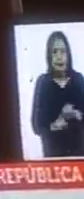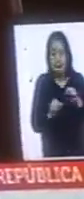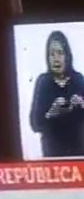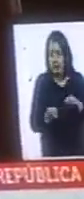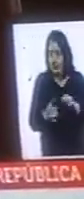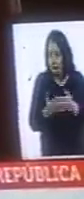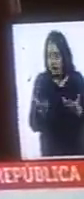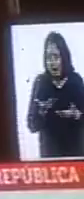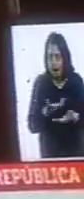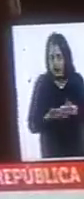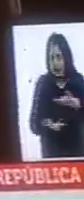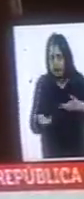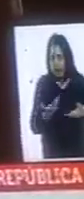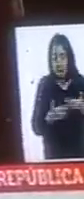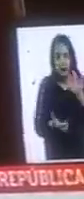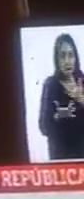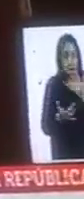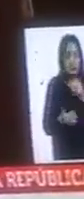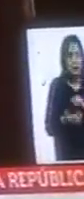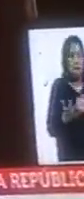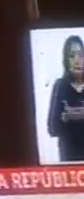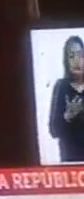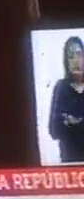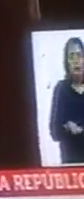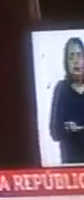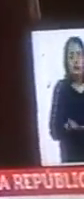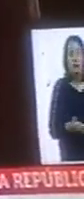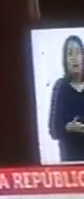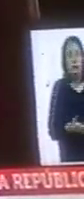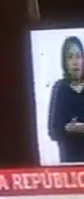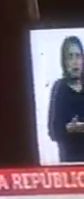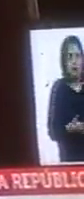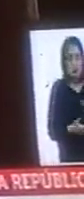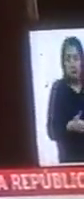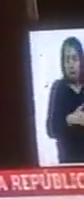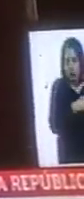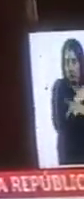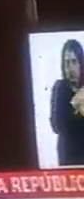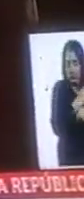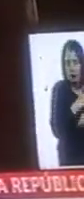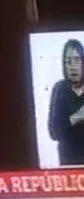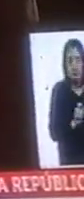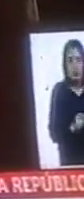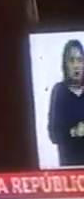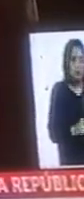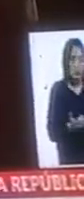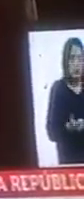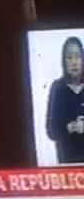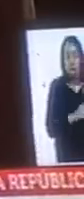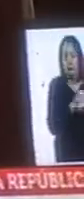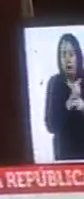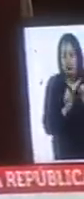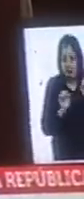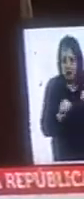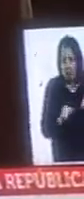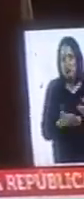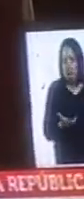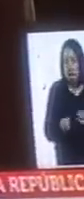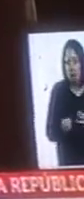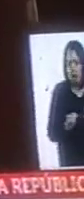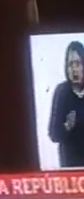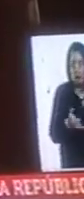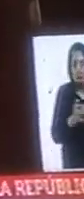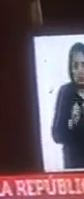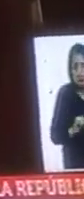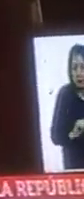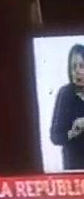transferencias tecnológicas la inversión foránea extranjera o extra regional es un medio para